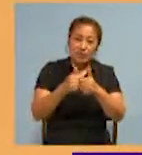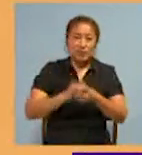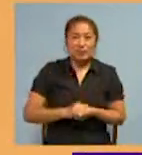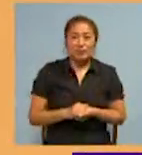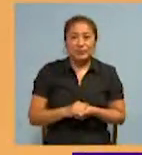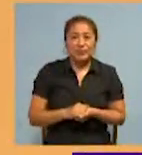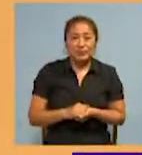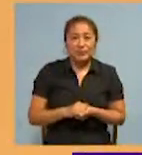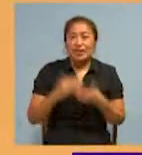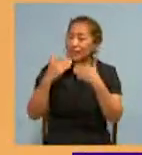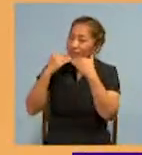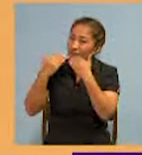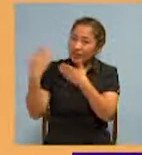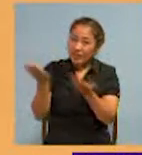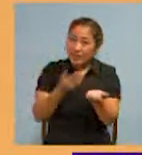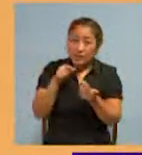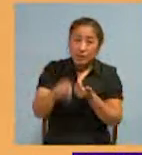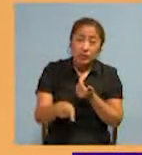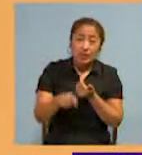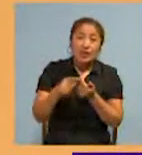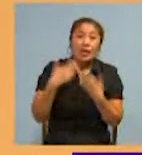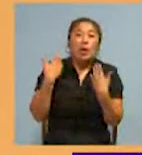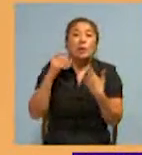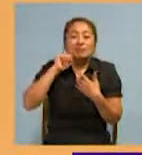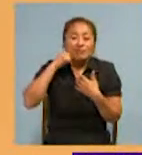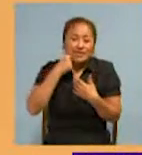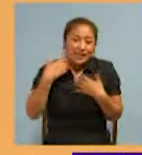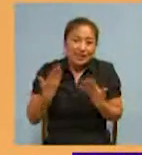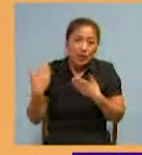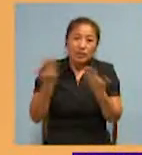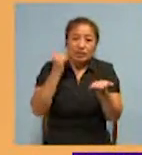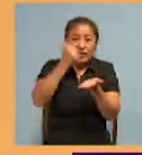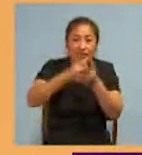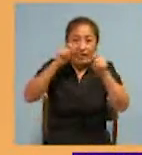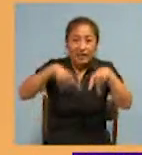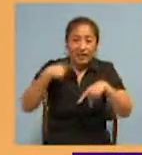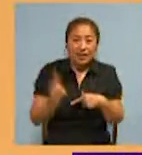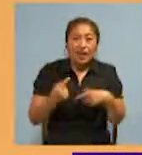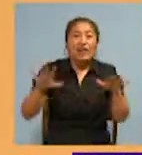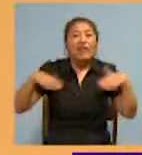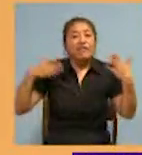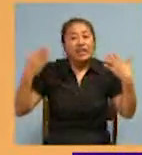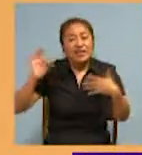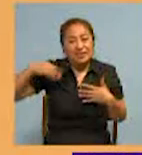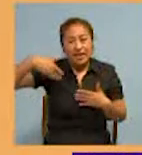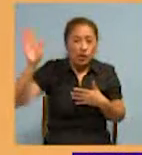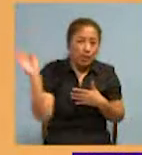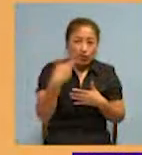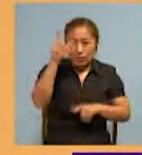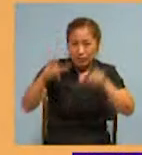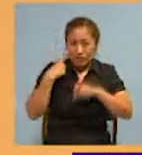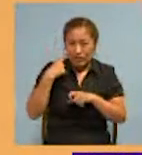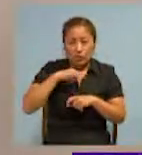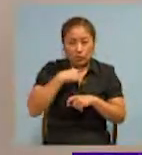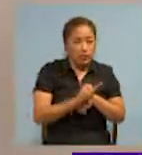muchas gracias a ustedes placer poder estar acá y bueno que tengan un pelé años que tengamos buenas mi pato los jujeños han